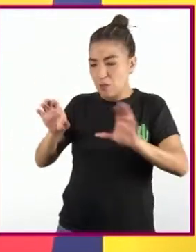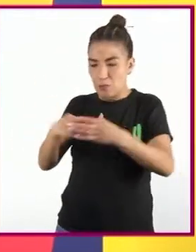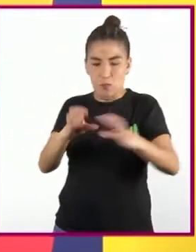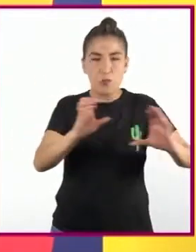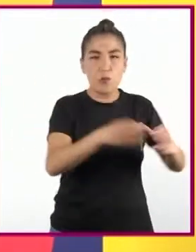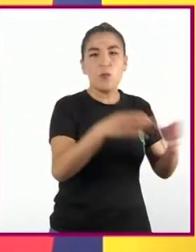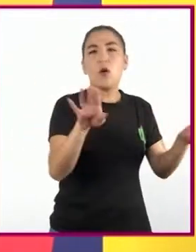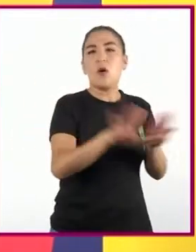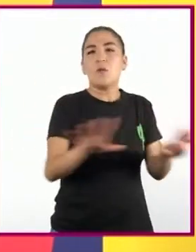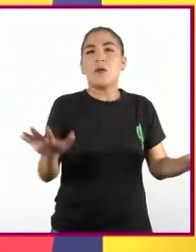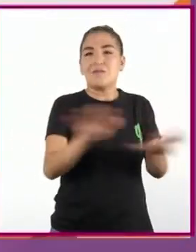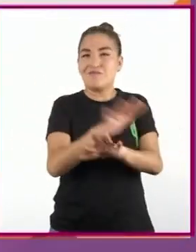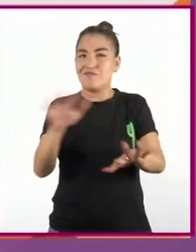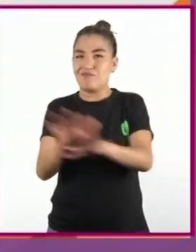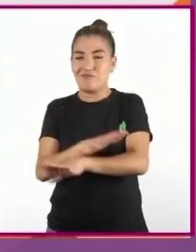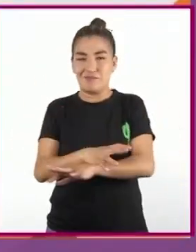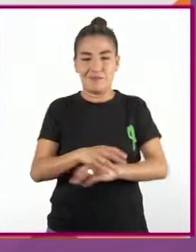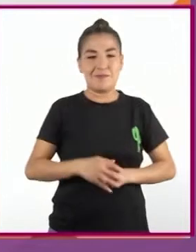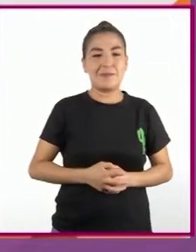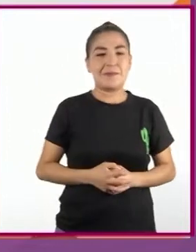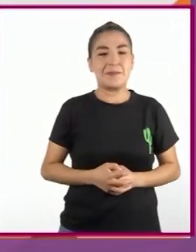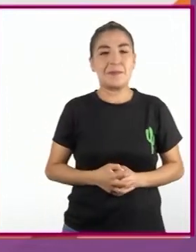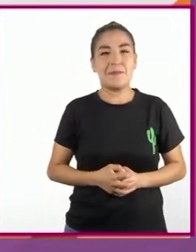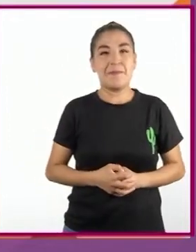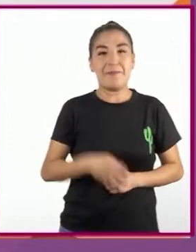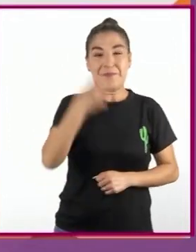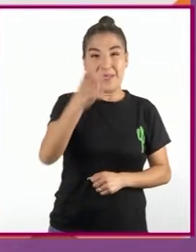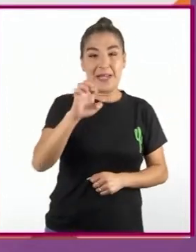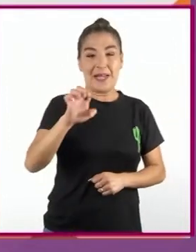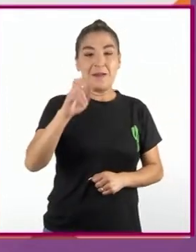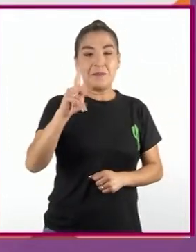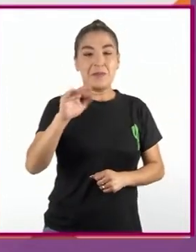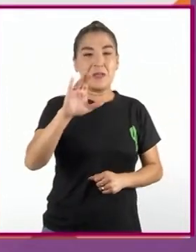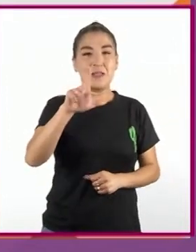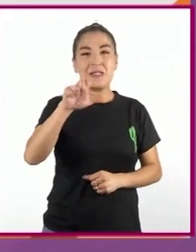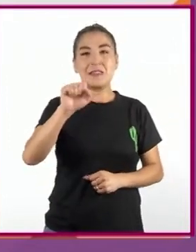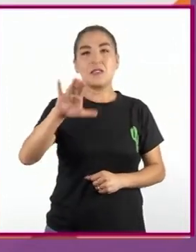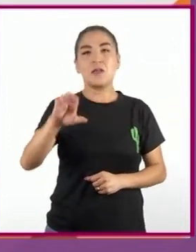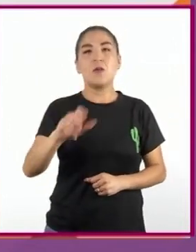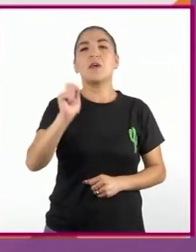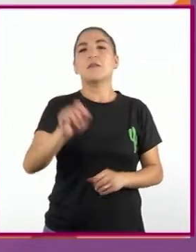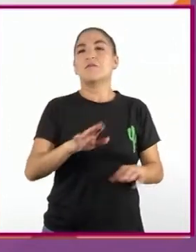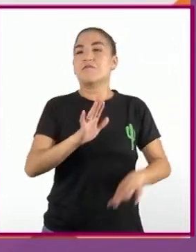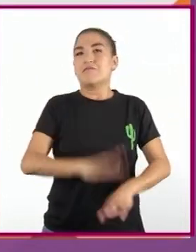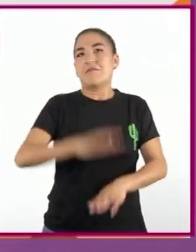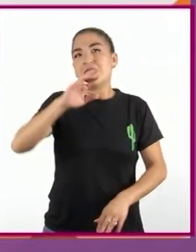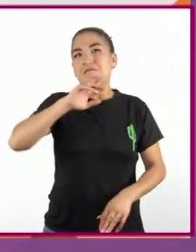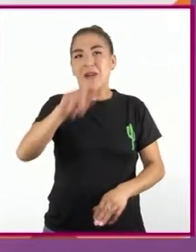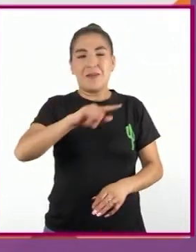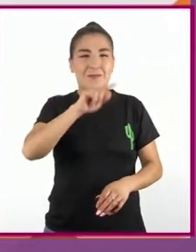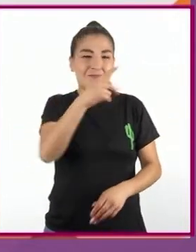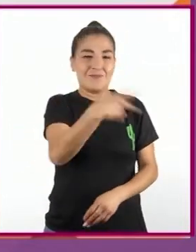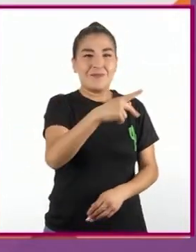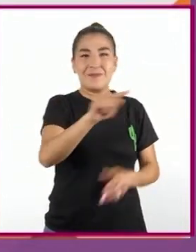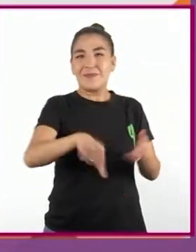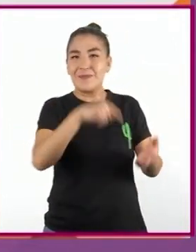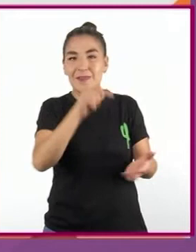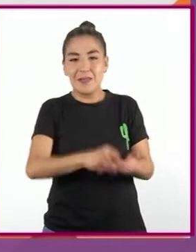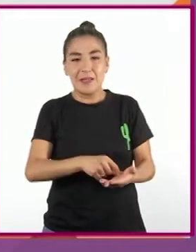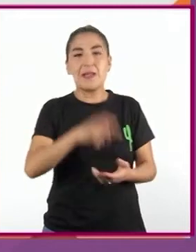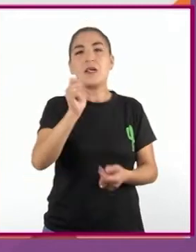de carácter expansionista. En el Epiclásico, viven sus mejores años sitios como